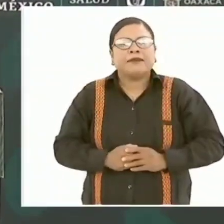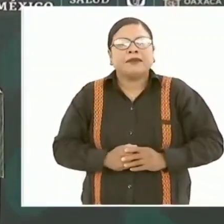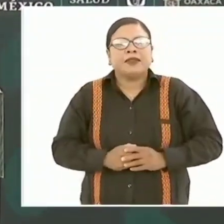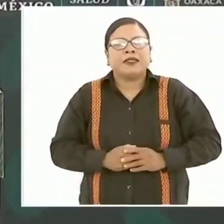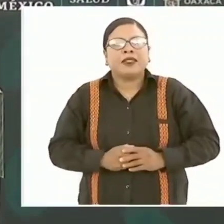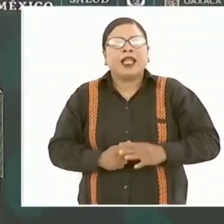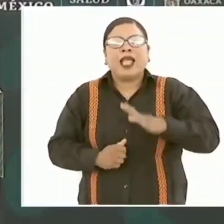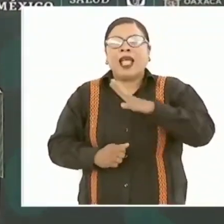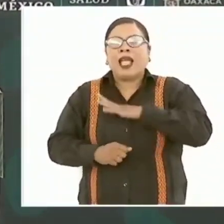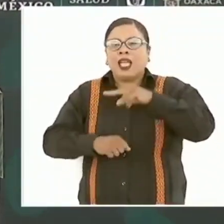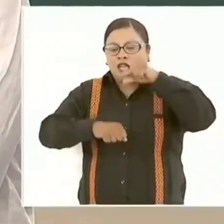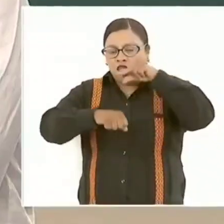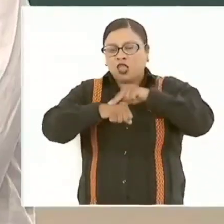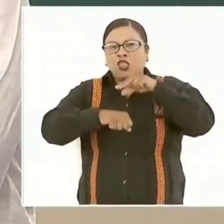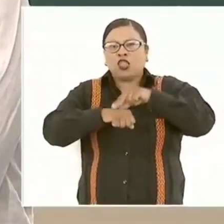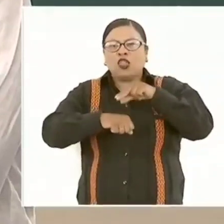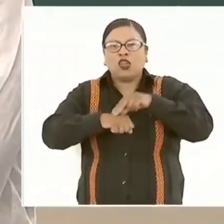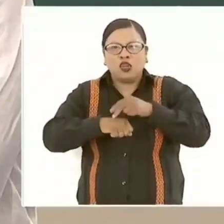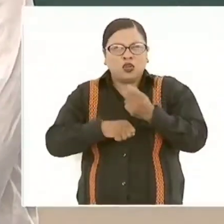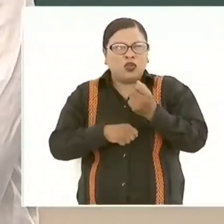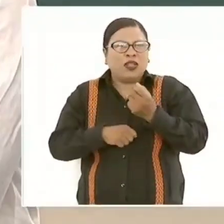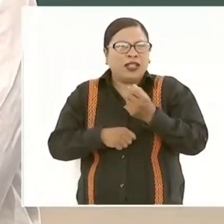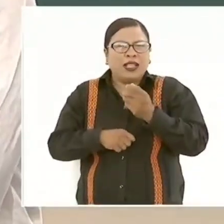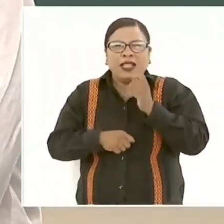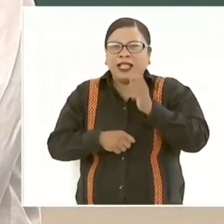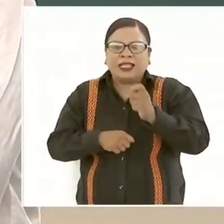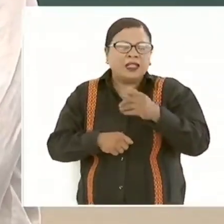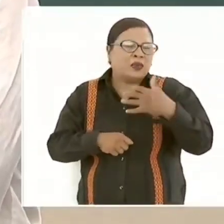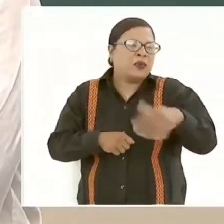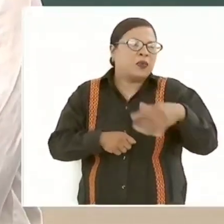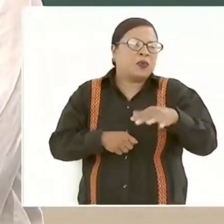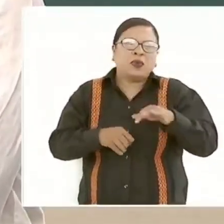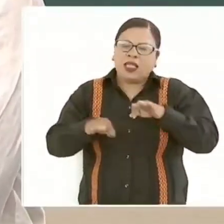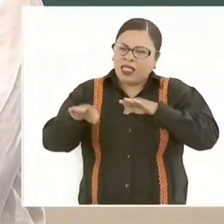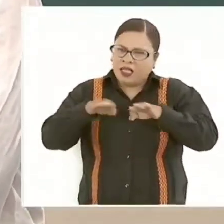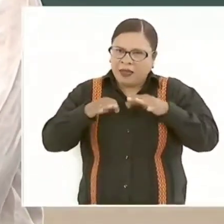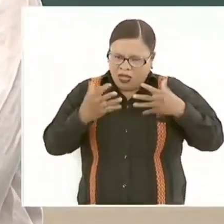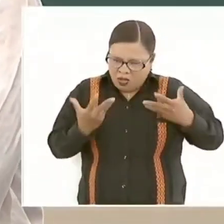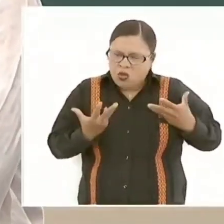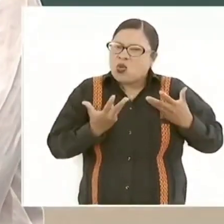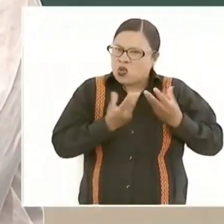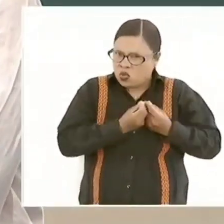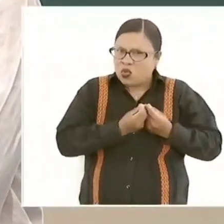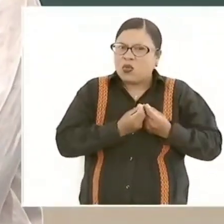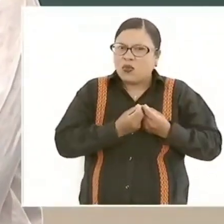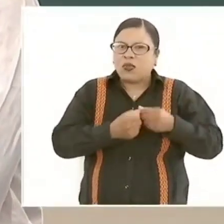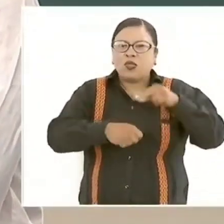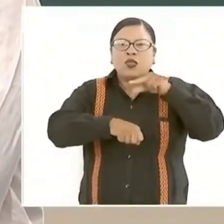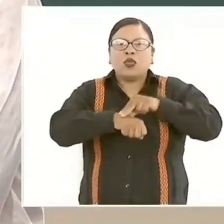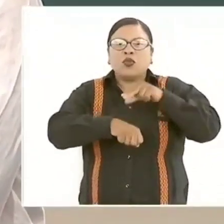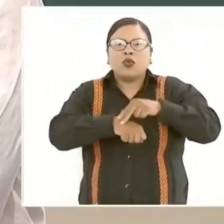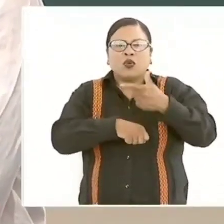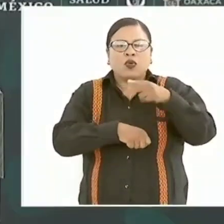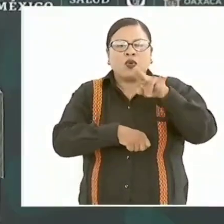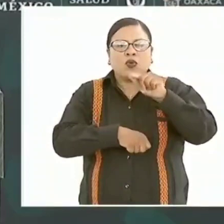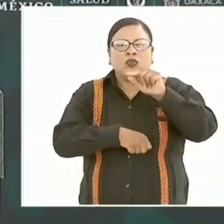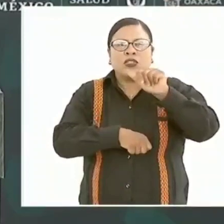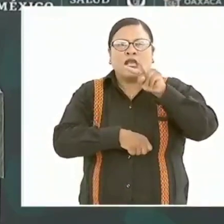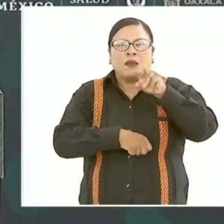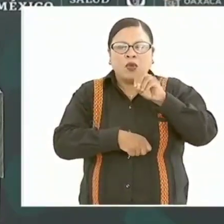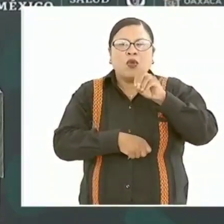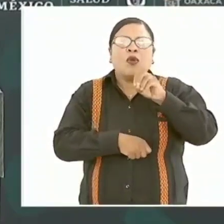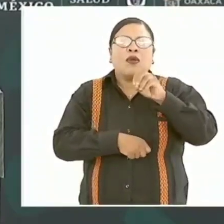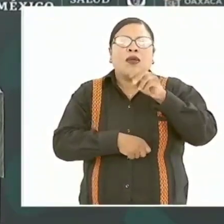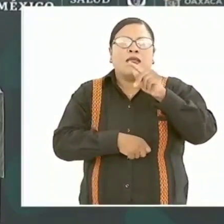hay un doctor que es una eminencia, que trabaja con nosotros, que es el doctor Gustavo Reyes